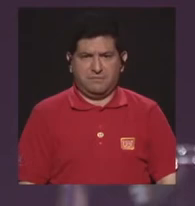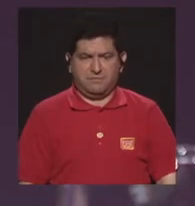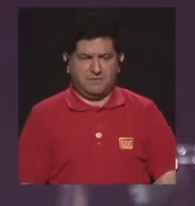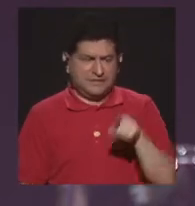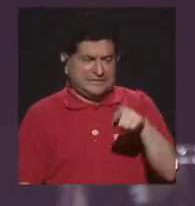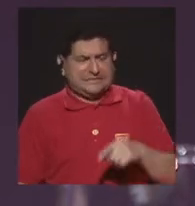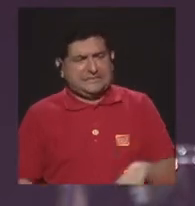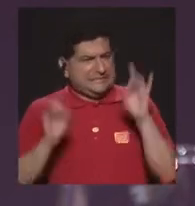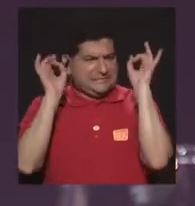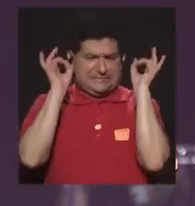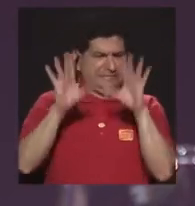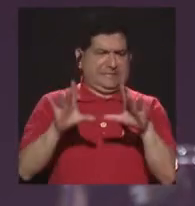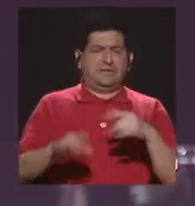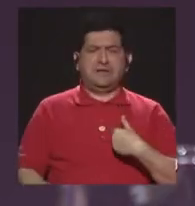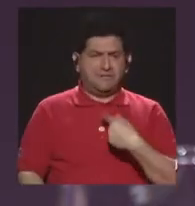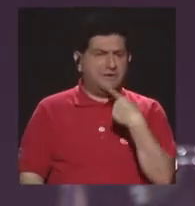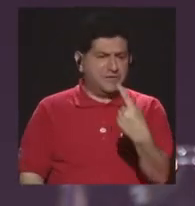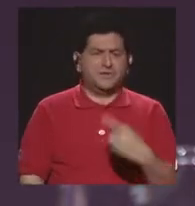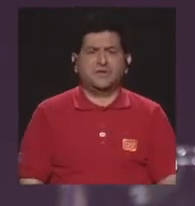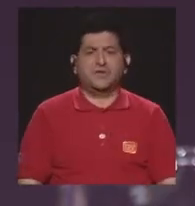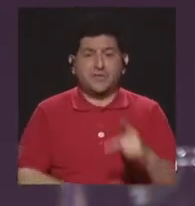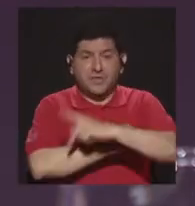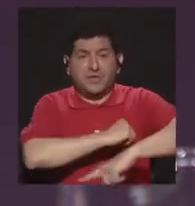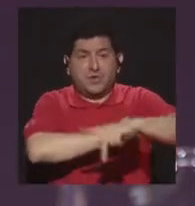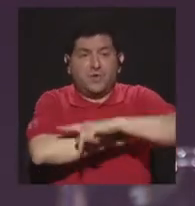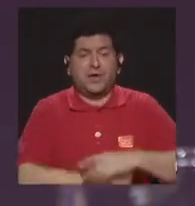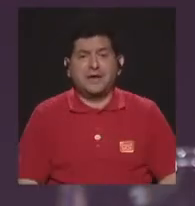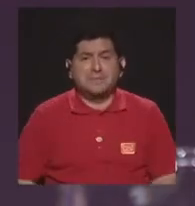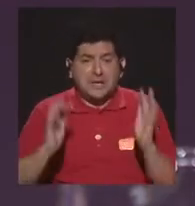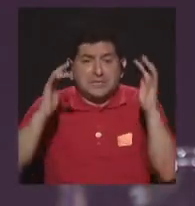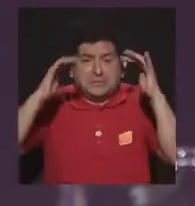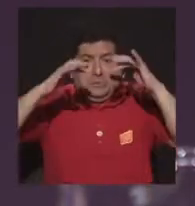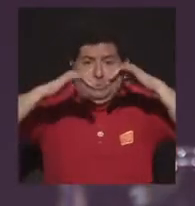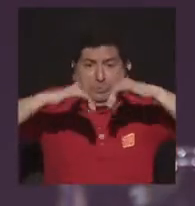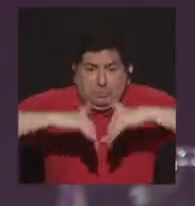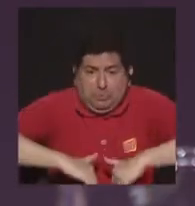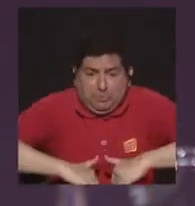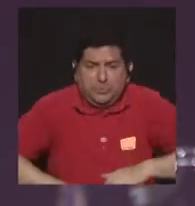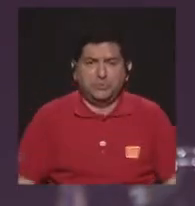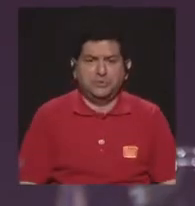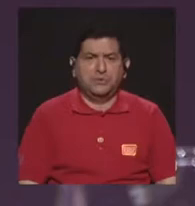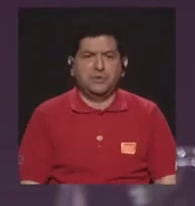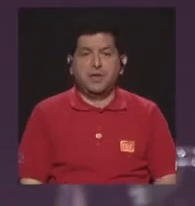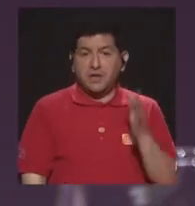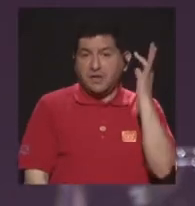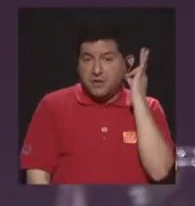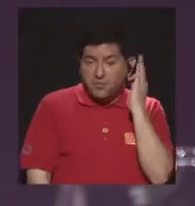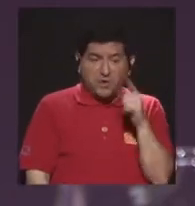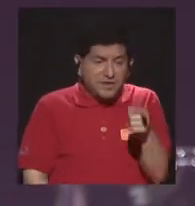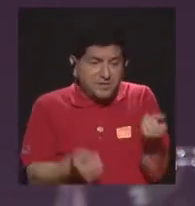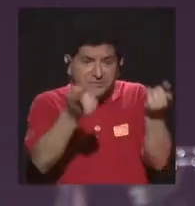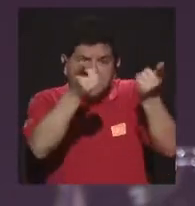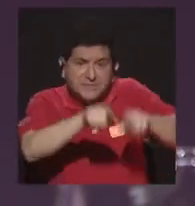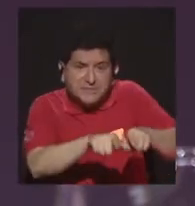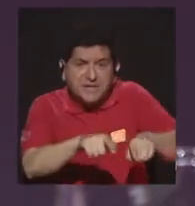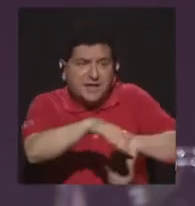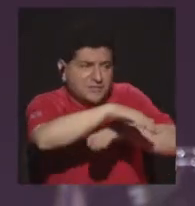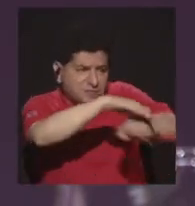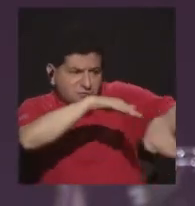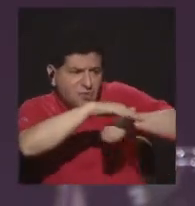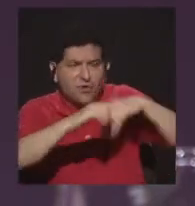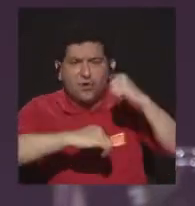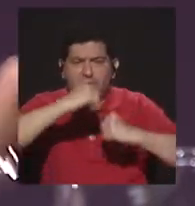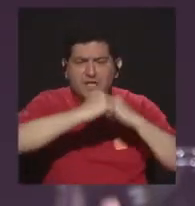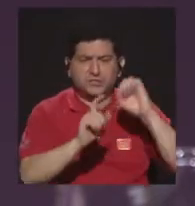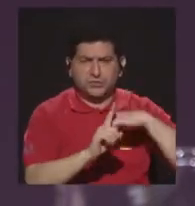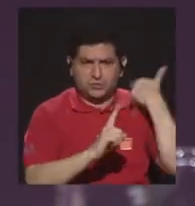es lamentable. Yo lo digo, el país se nos está cayendo a pedacitos por todos lados, y dado que las mujeres son las que se encuentran en la base de la